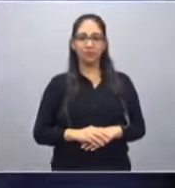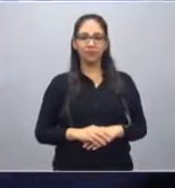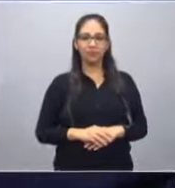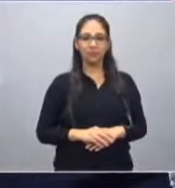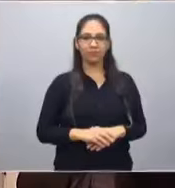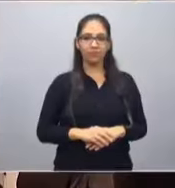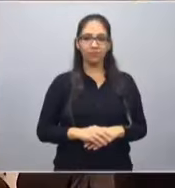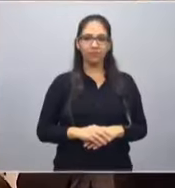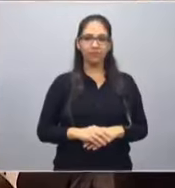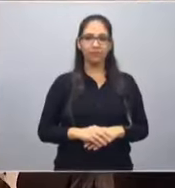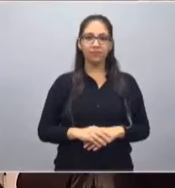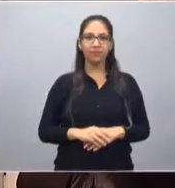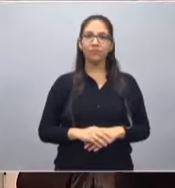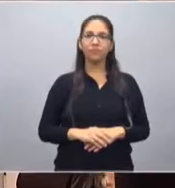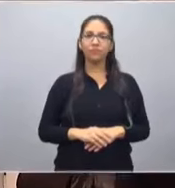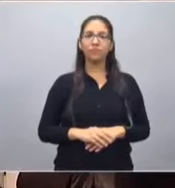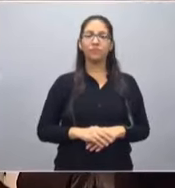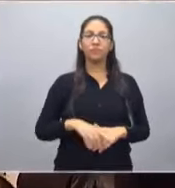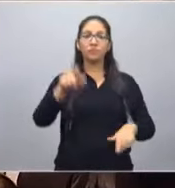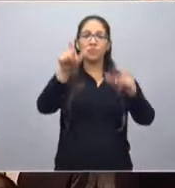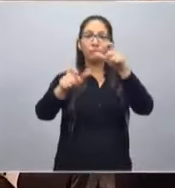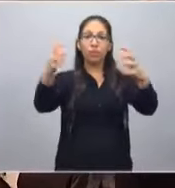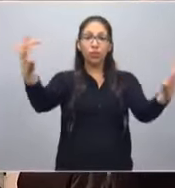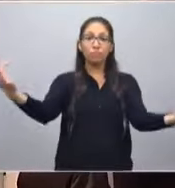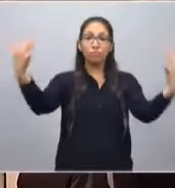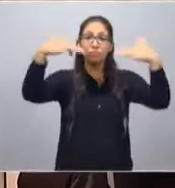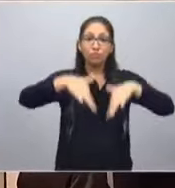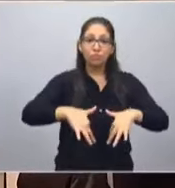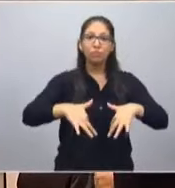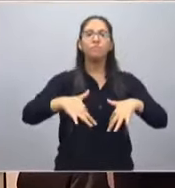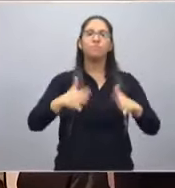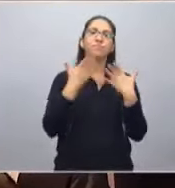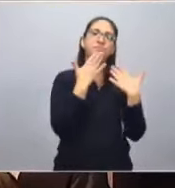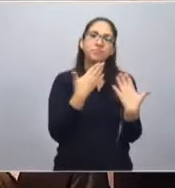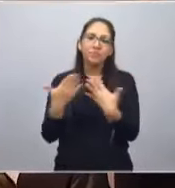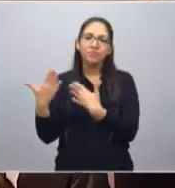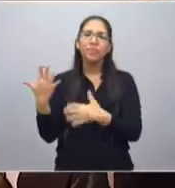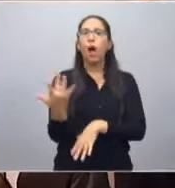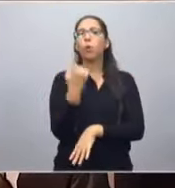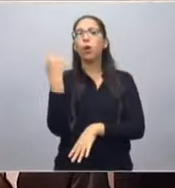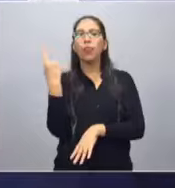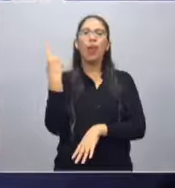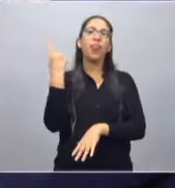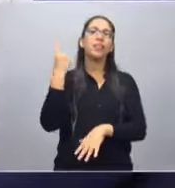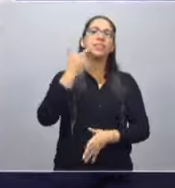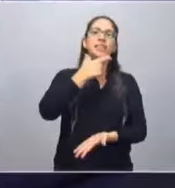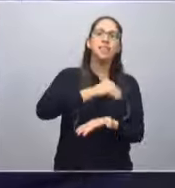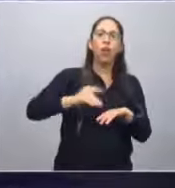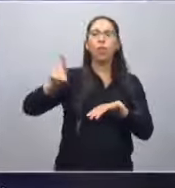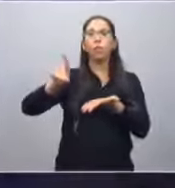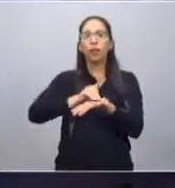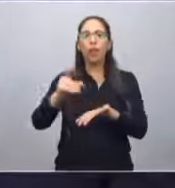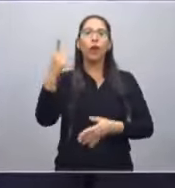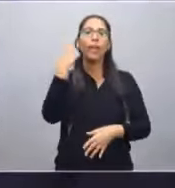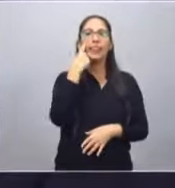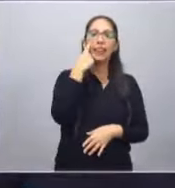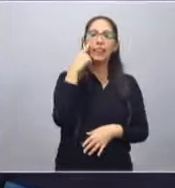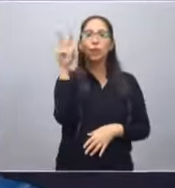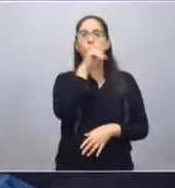Aires agradecemos la presencia de miembros del gabinete provincial autoridades legislativas intendentes e